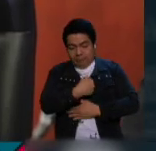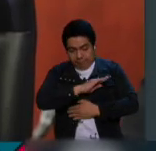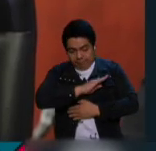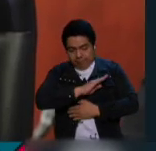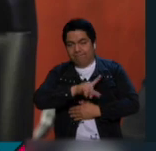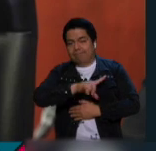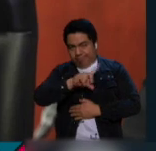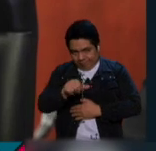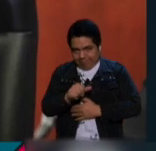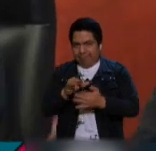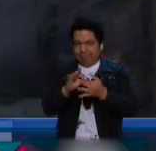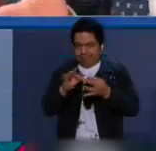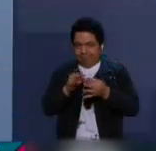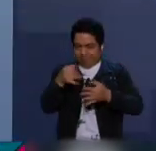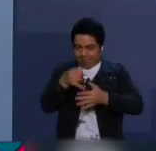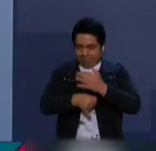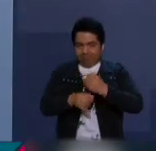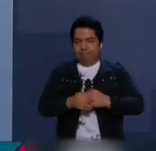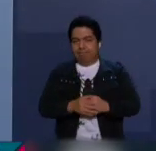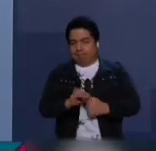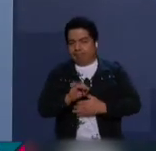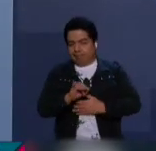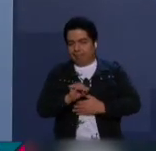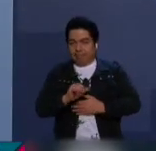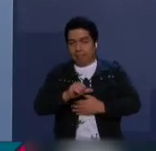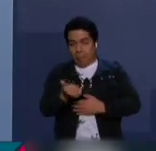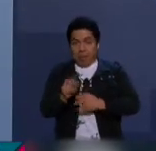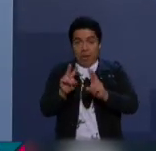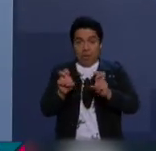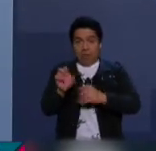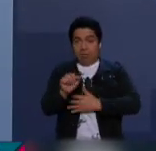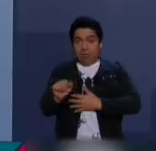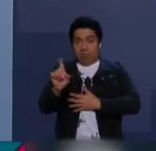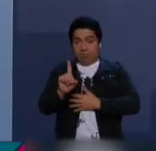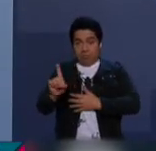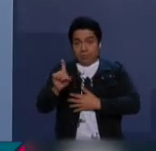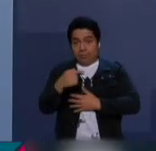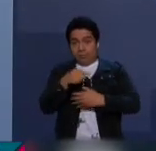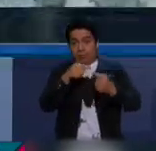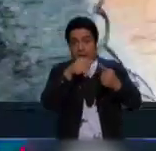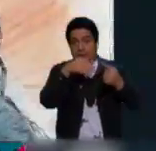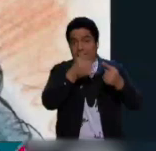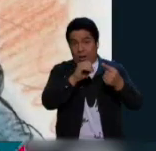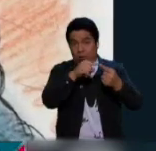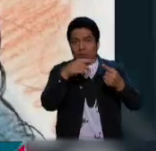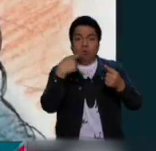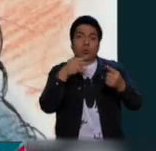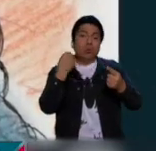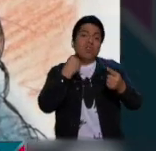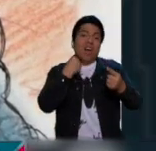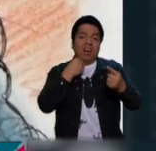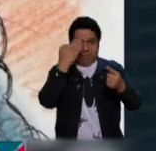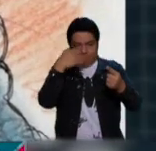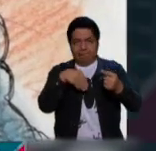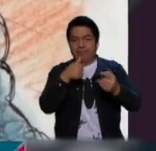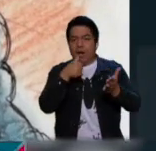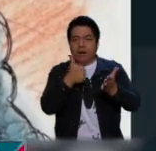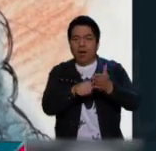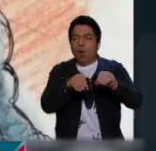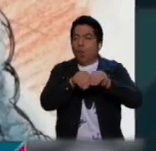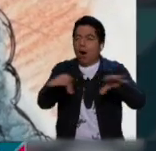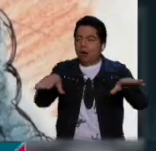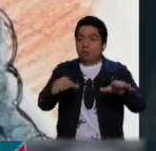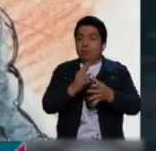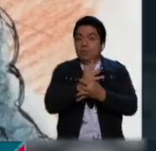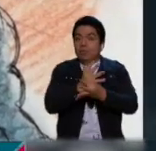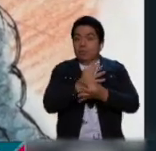dará a conocer más adelante. En otros temas, este fin de semana la defensa de Ismael El Mayo Zambada, ya se lo decía, publicó una carta en la que